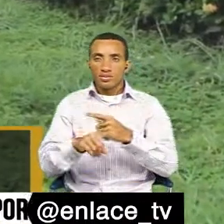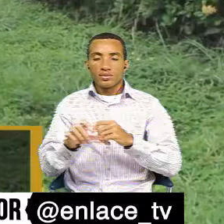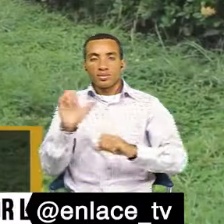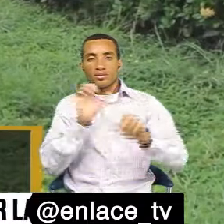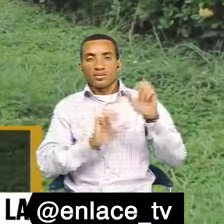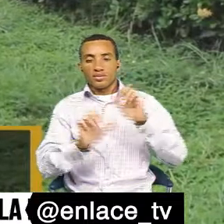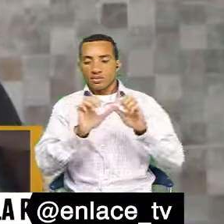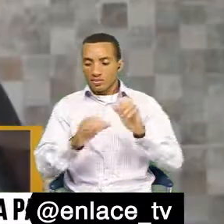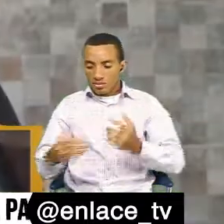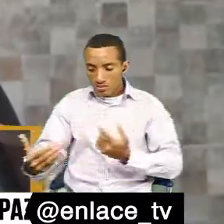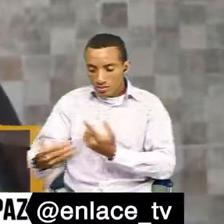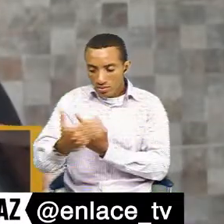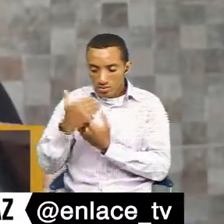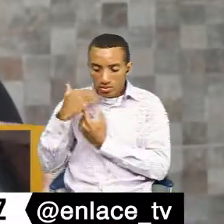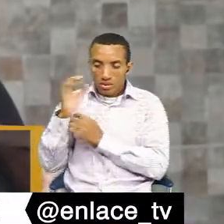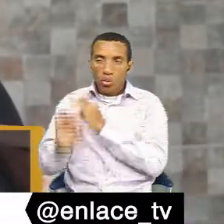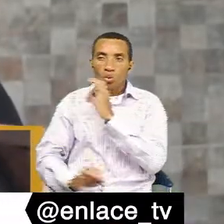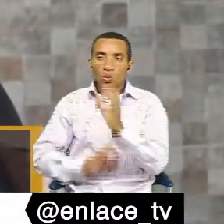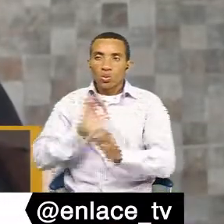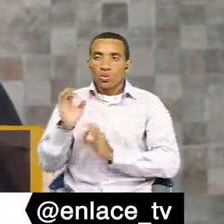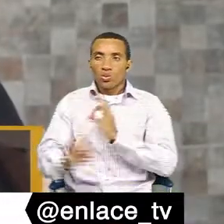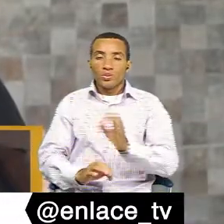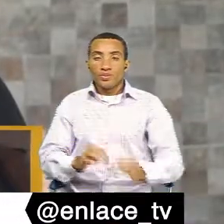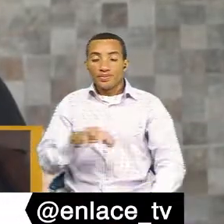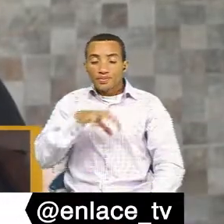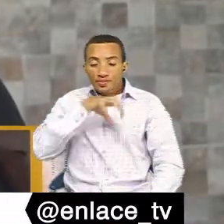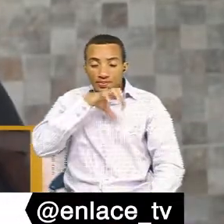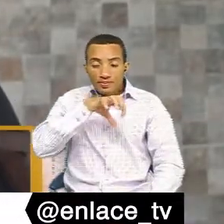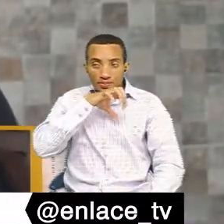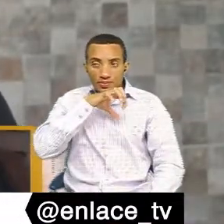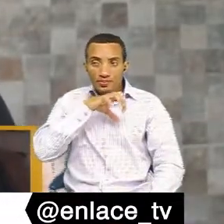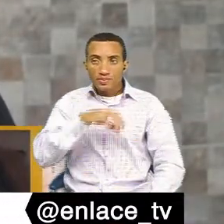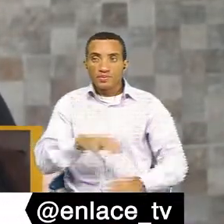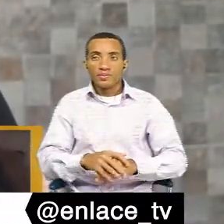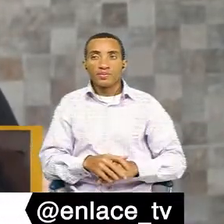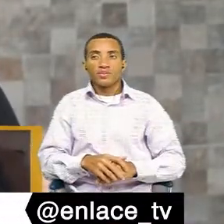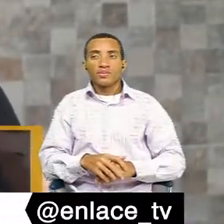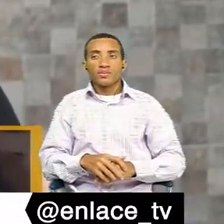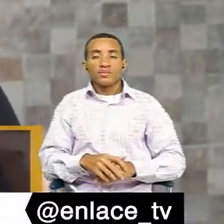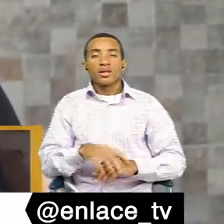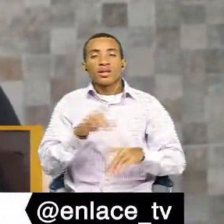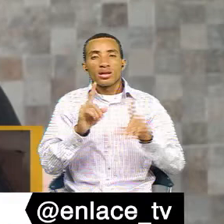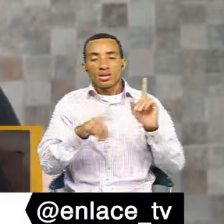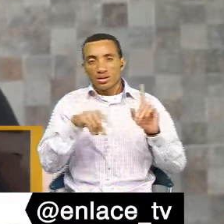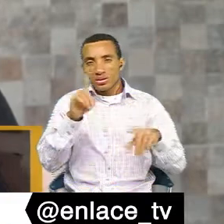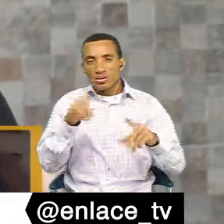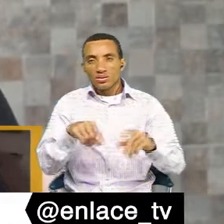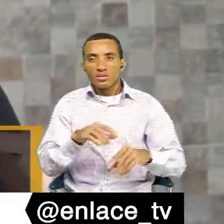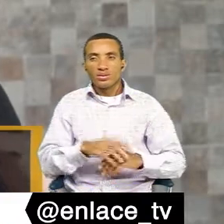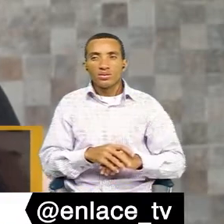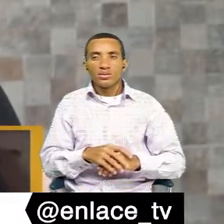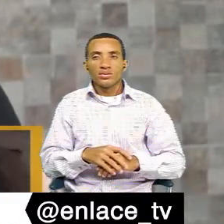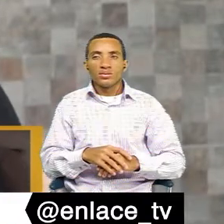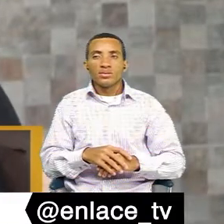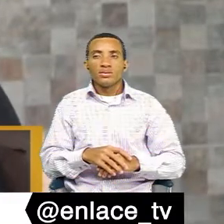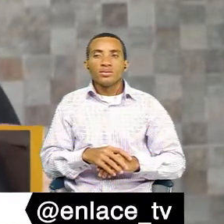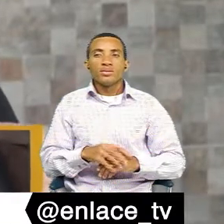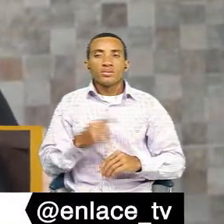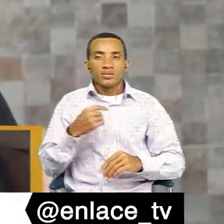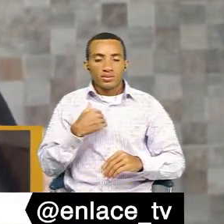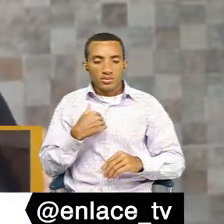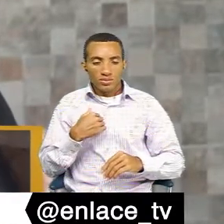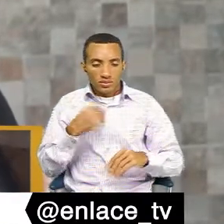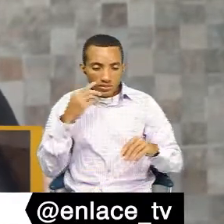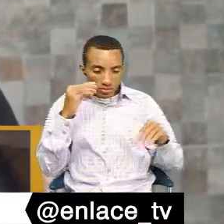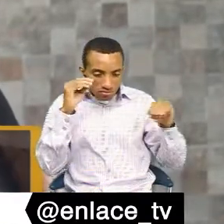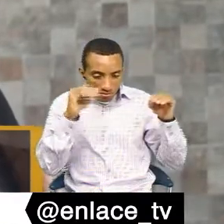Donde se quiere considerar a la gente, donde no la raza no es como muchas las personas la dicen, sino es como uno la críe